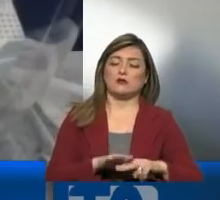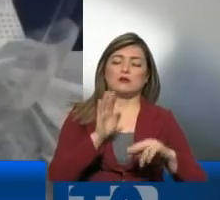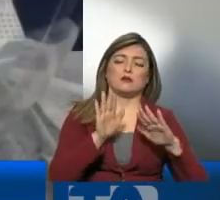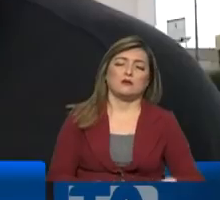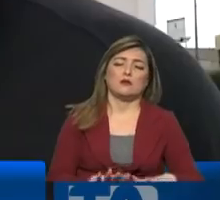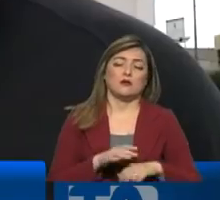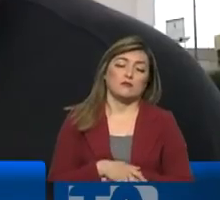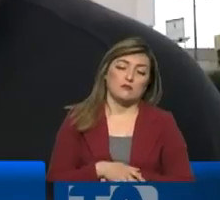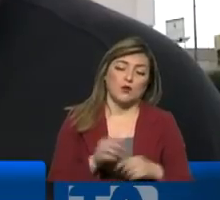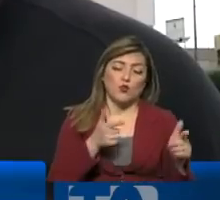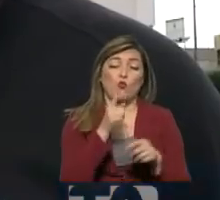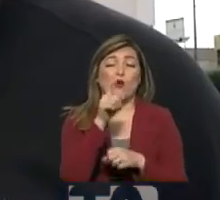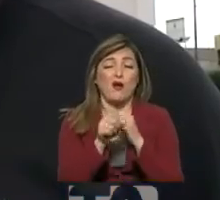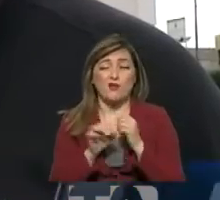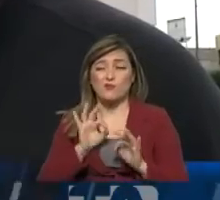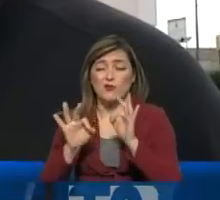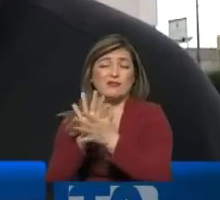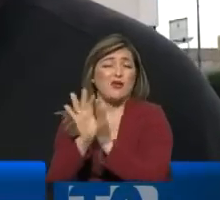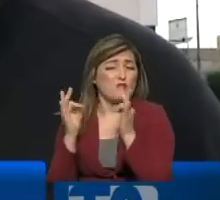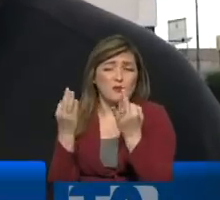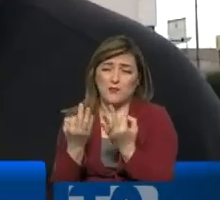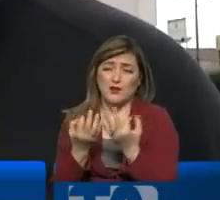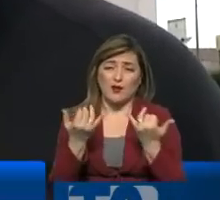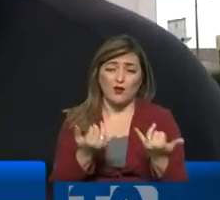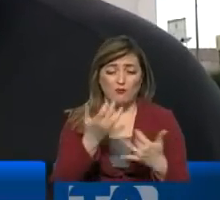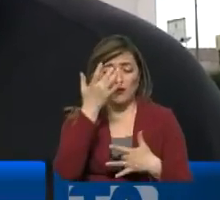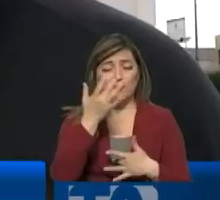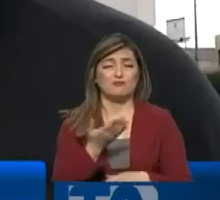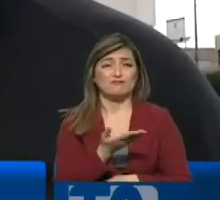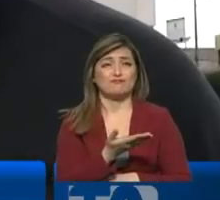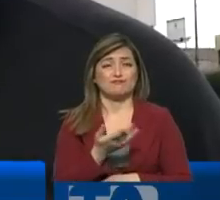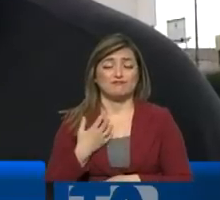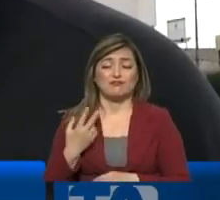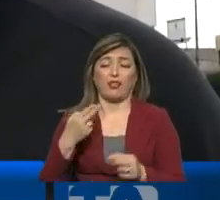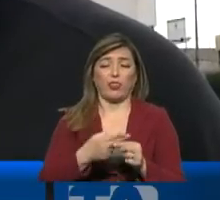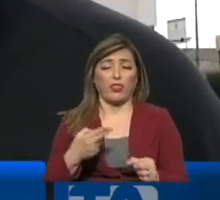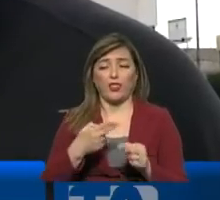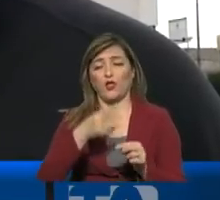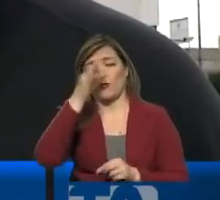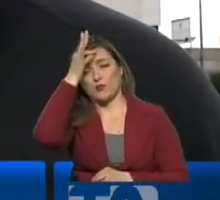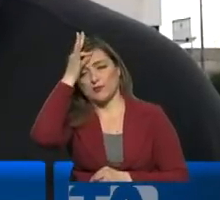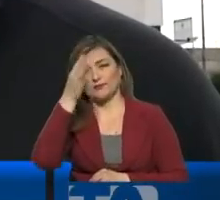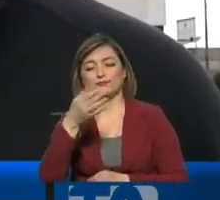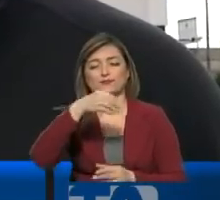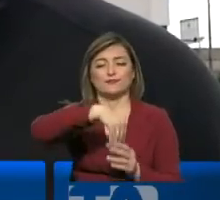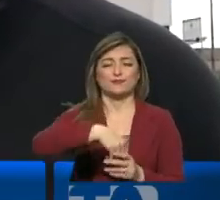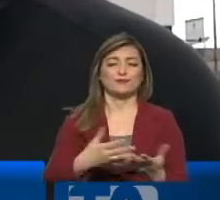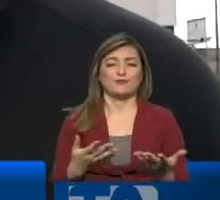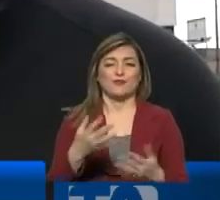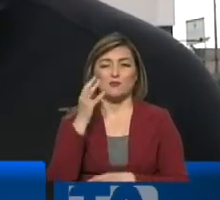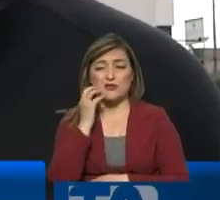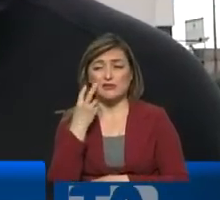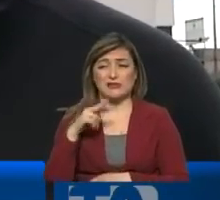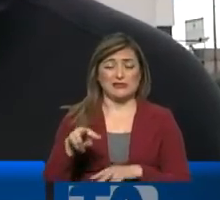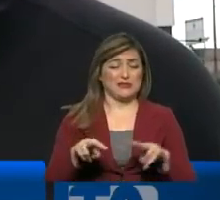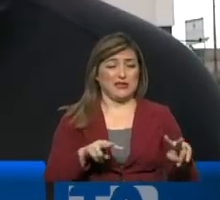hemos cuidado más de un año, no se ha contagiado nadie de la familia, pero a la fecha nos ha tocado estar ahí adentro y vivir el drama